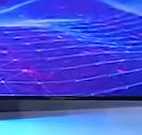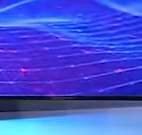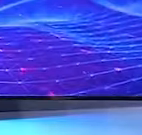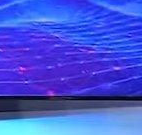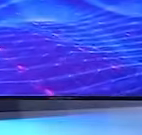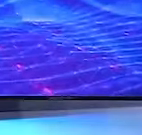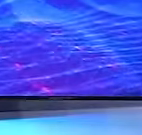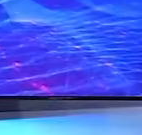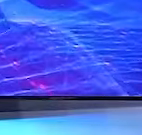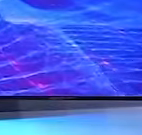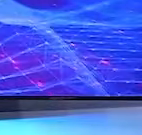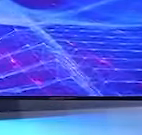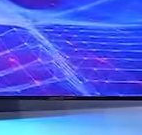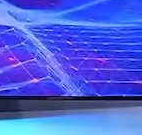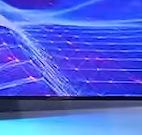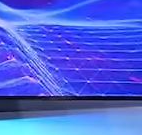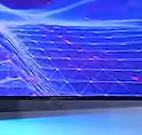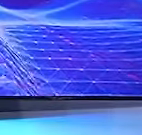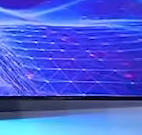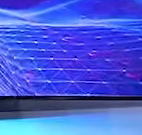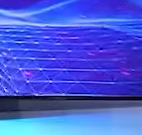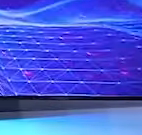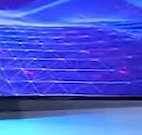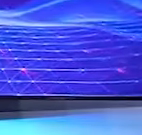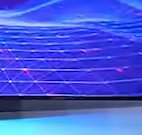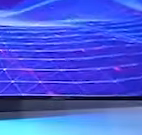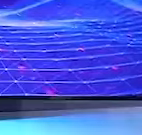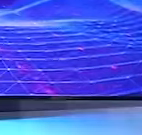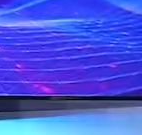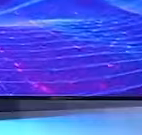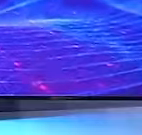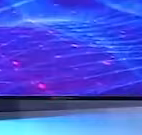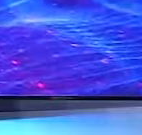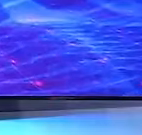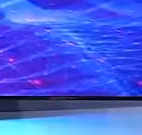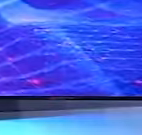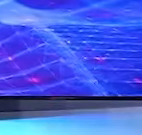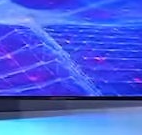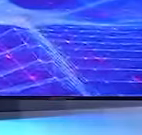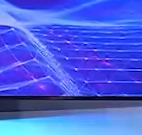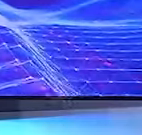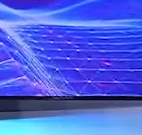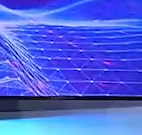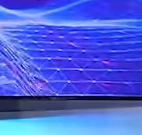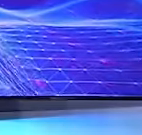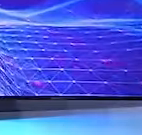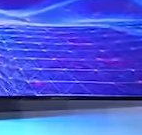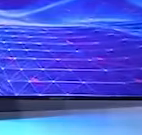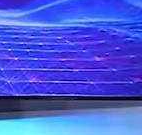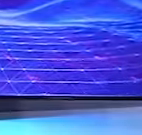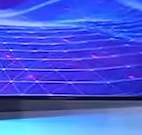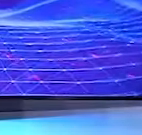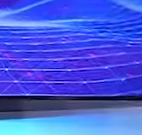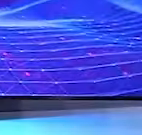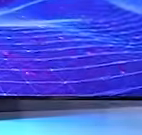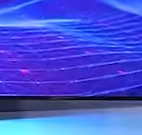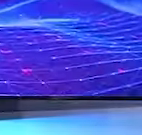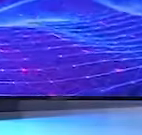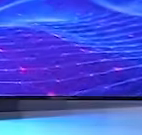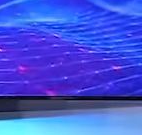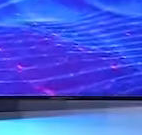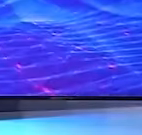Mayra S., identificada por la Fiscalía como la supuesta amante de Leandro N., afirmó ser amiga íntima de alias